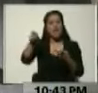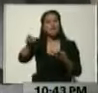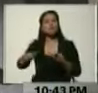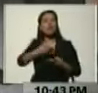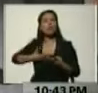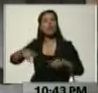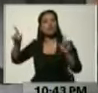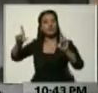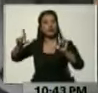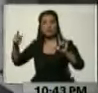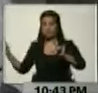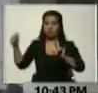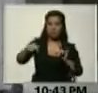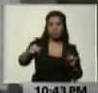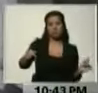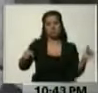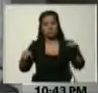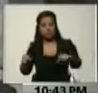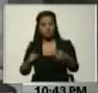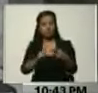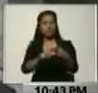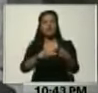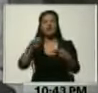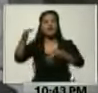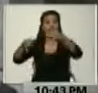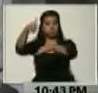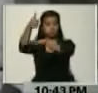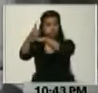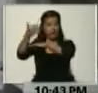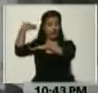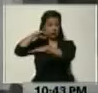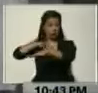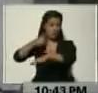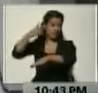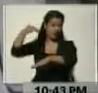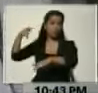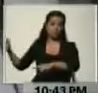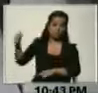ahí está hasta el fiscal general, estaba ahí en esa fiesta. ¿Qué les parece a ustedes?